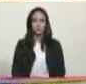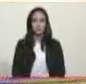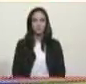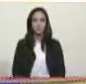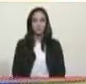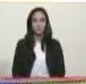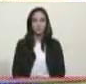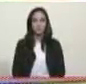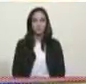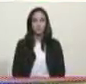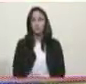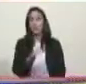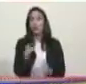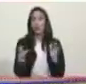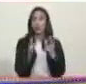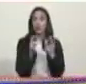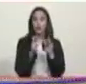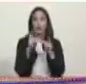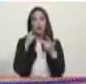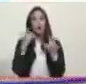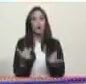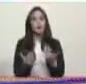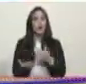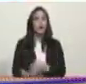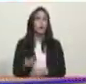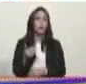Yo por eso voy a dar un paso muy importante hoy.